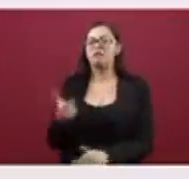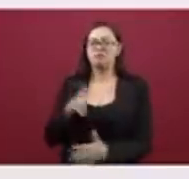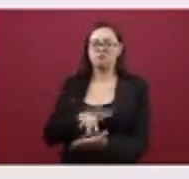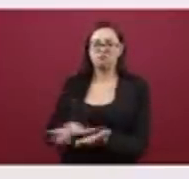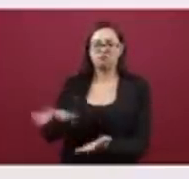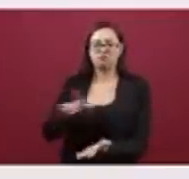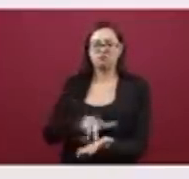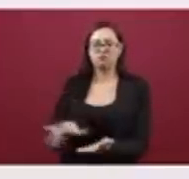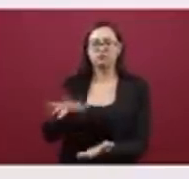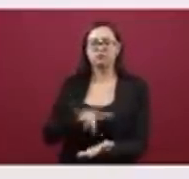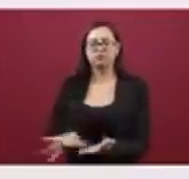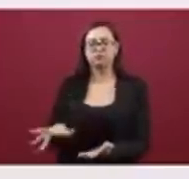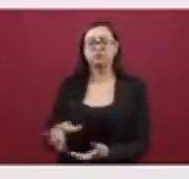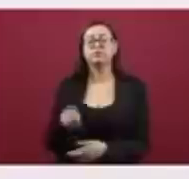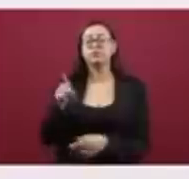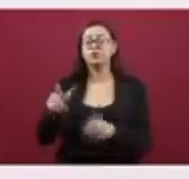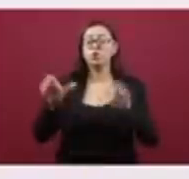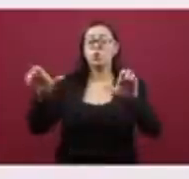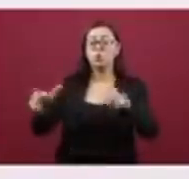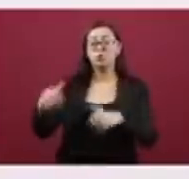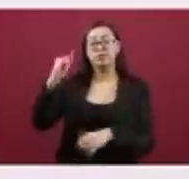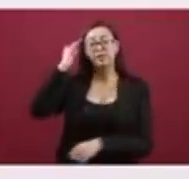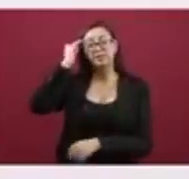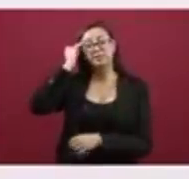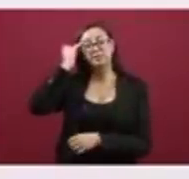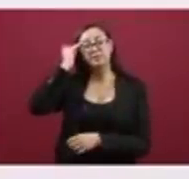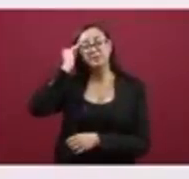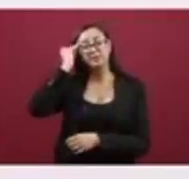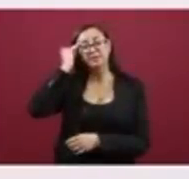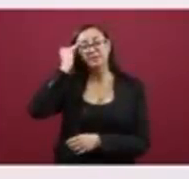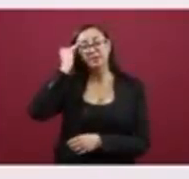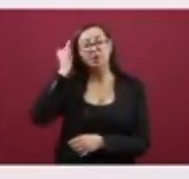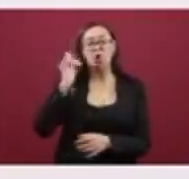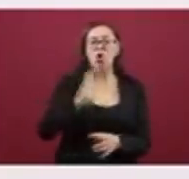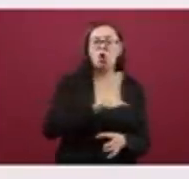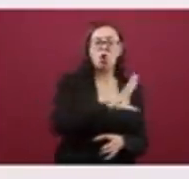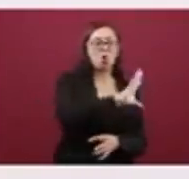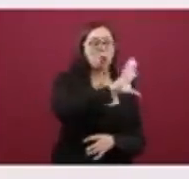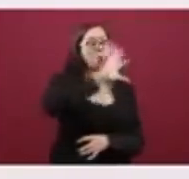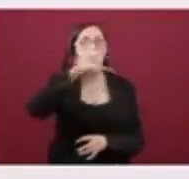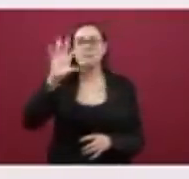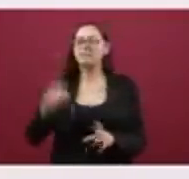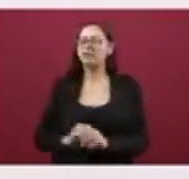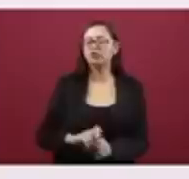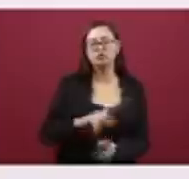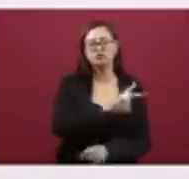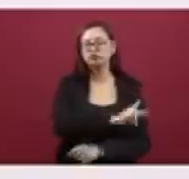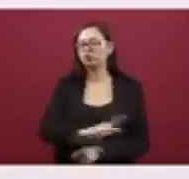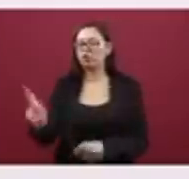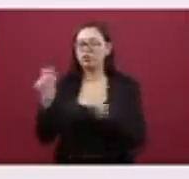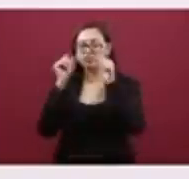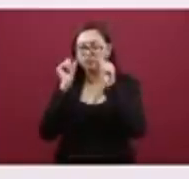y en las comunidades indígenas la ayuda llegará a todas las familias